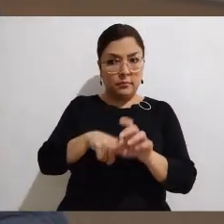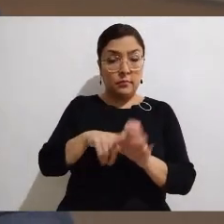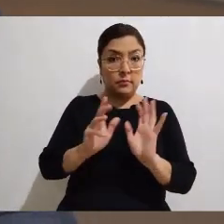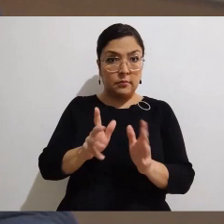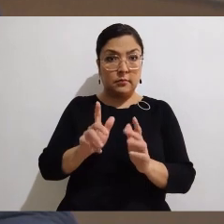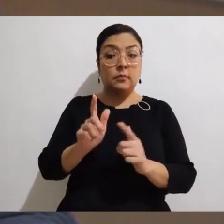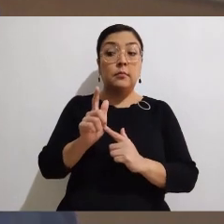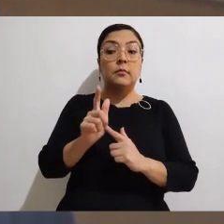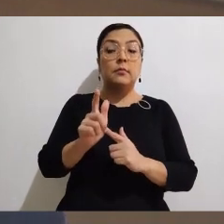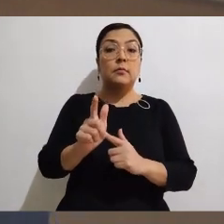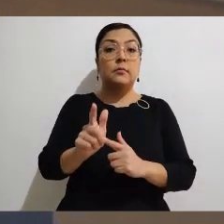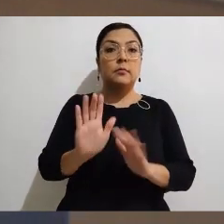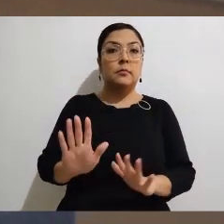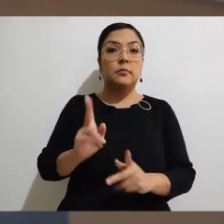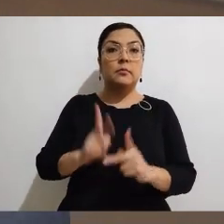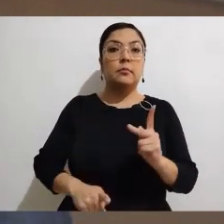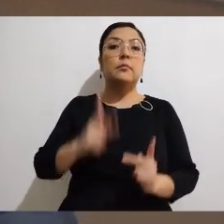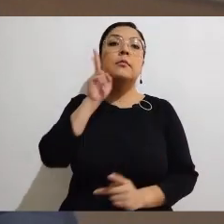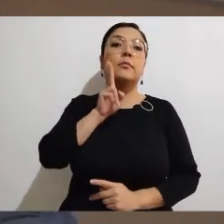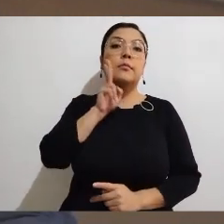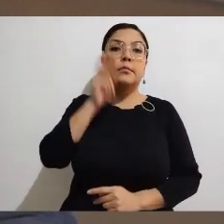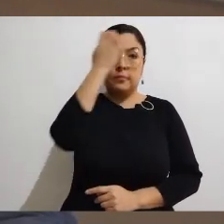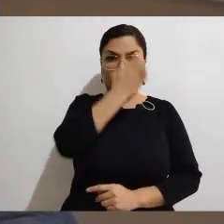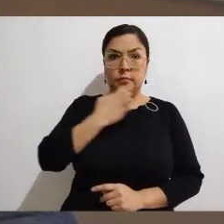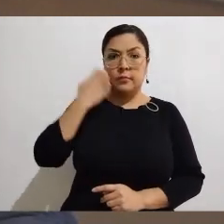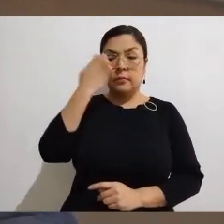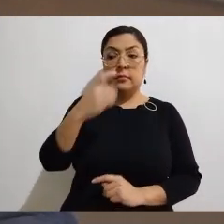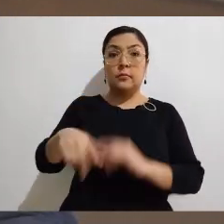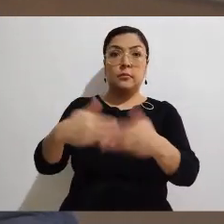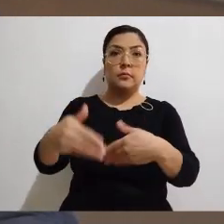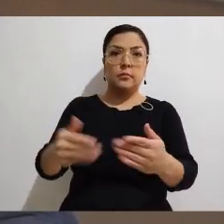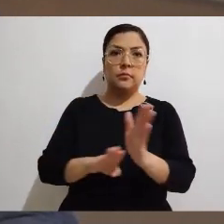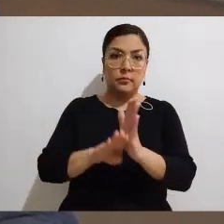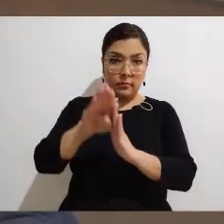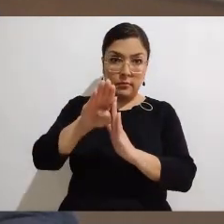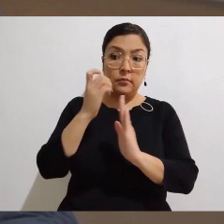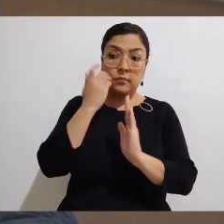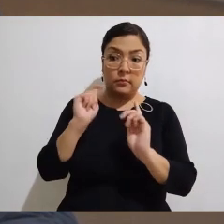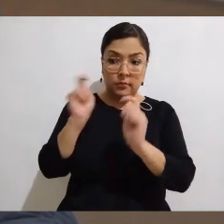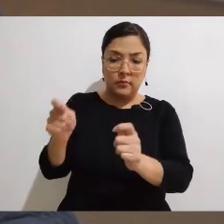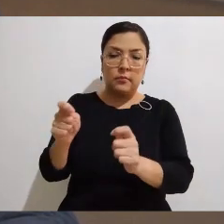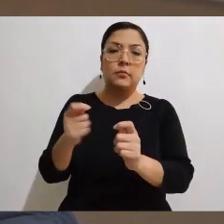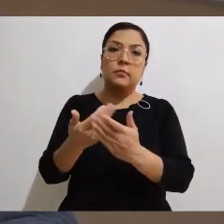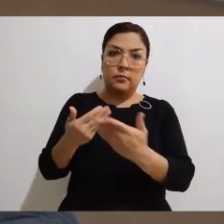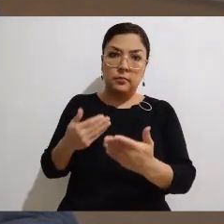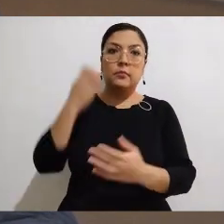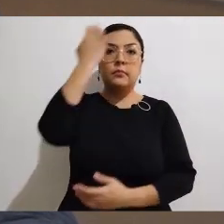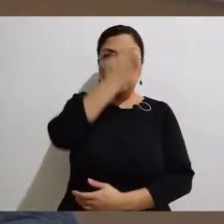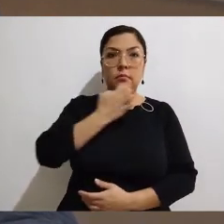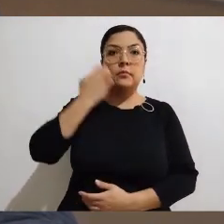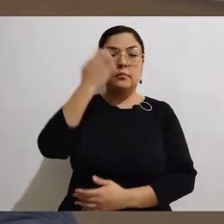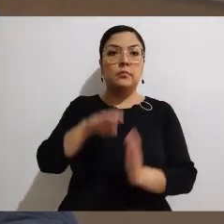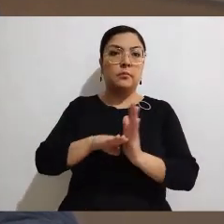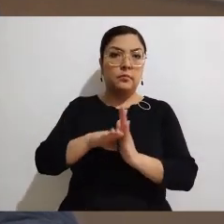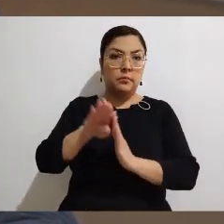ascensos o movimientos en las propias áreas del instituto. Entonces, esto nos permite, consejero,